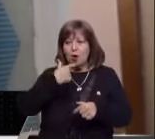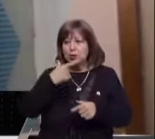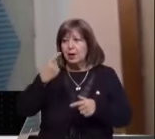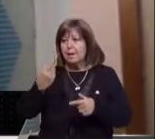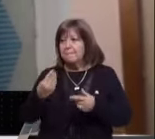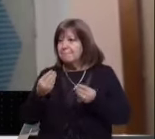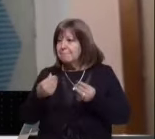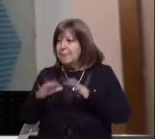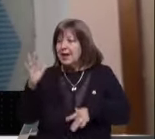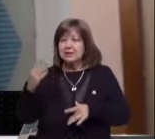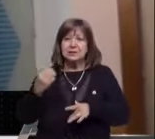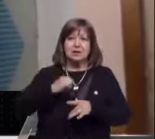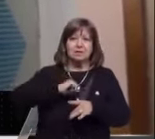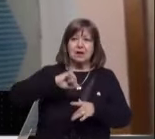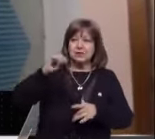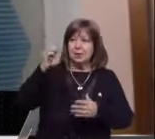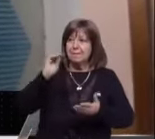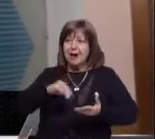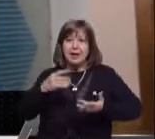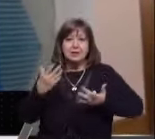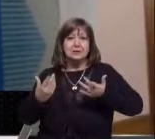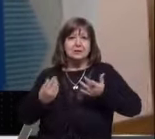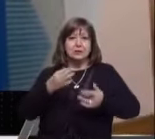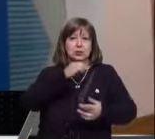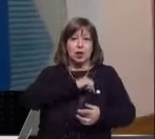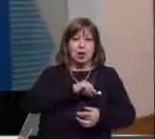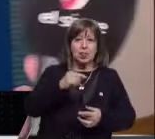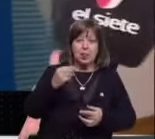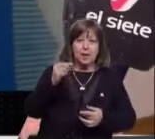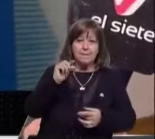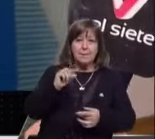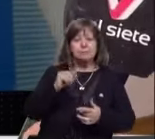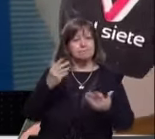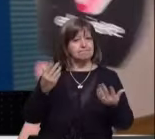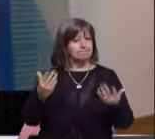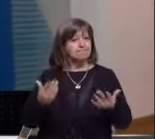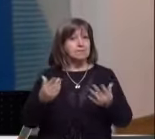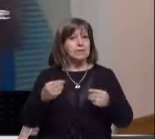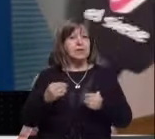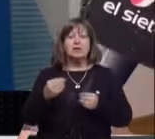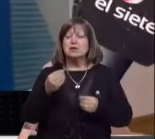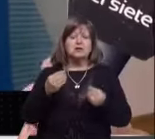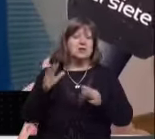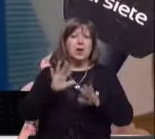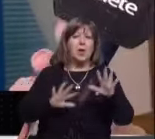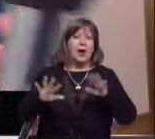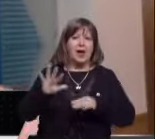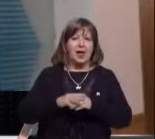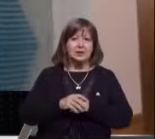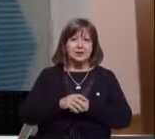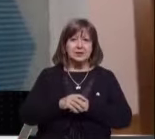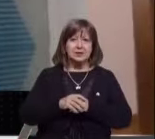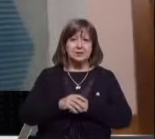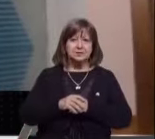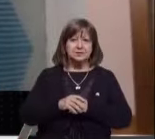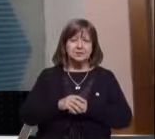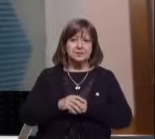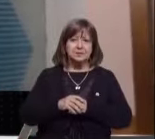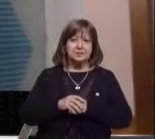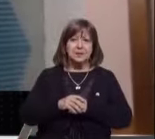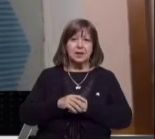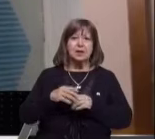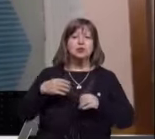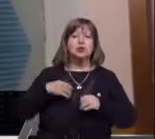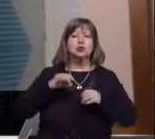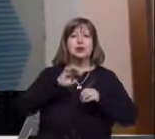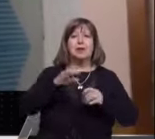cada vez se hace más difícil generar esta práctica. ¿Estos días qué van a hacer con la suspensión de las cirugías programadas? En realidad lo que ha avisado